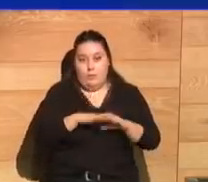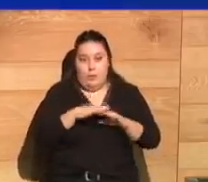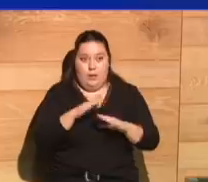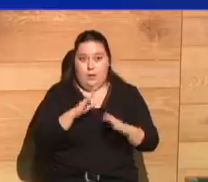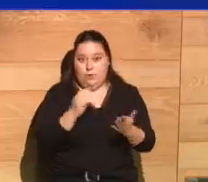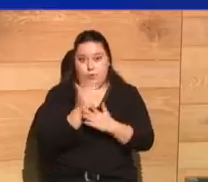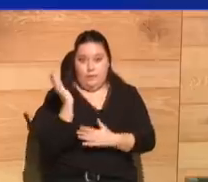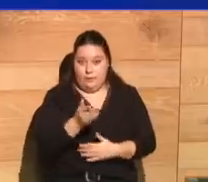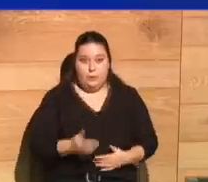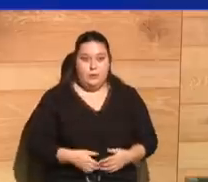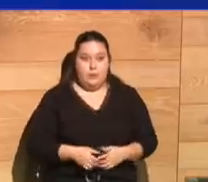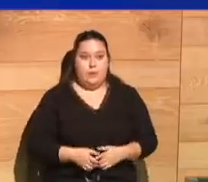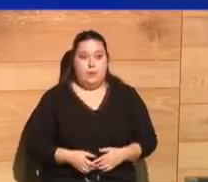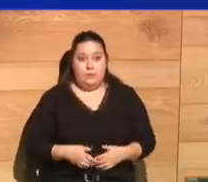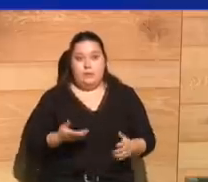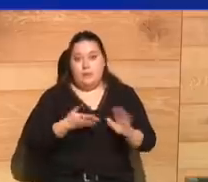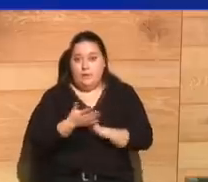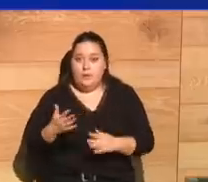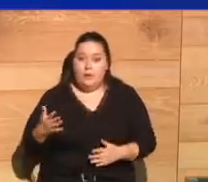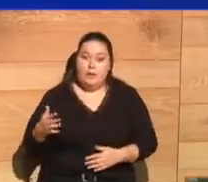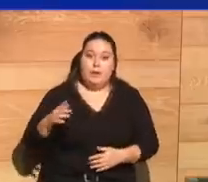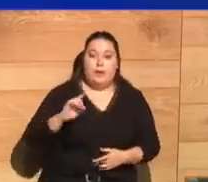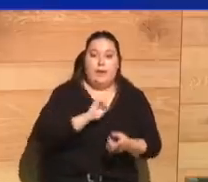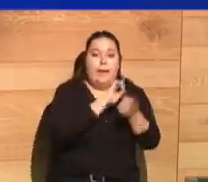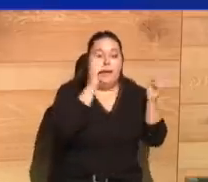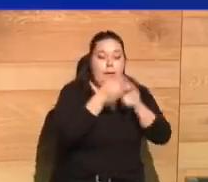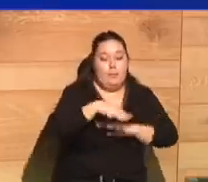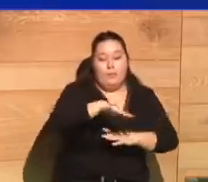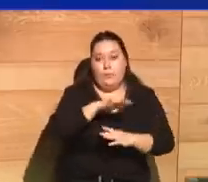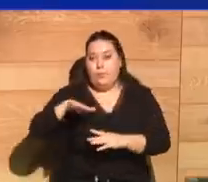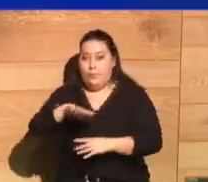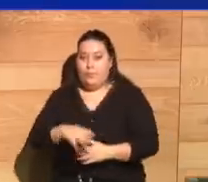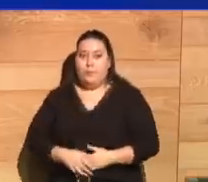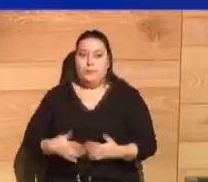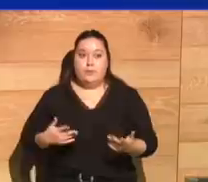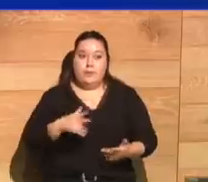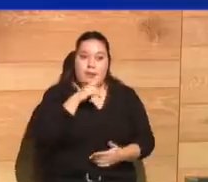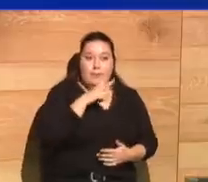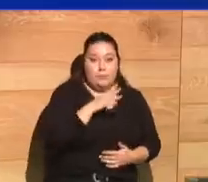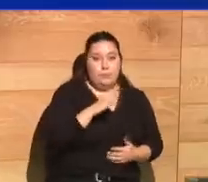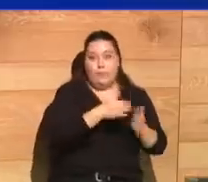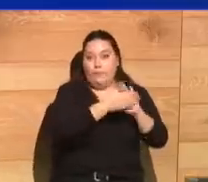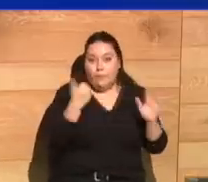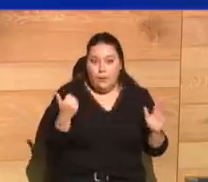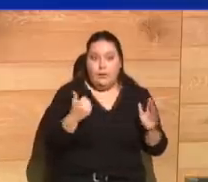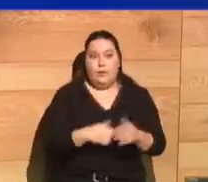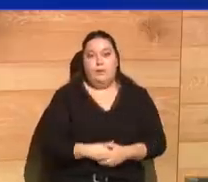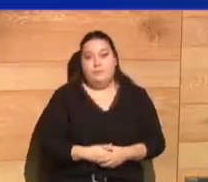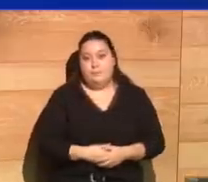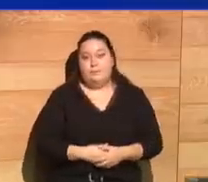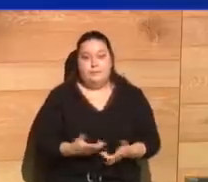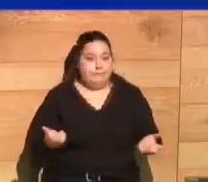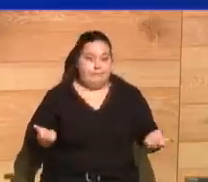fue Brando, eso hacía que se trasladaba el rodaje a Inglaterra y eso es lo que hizo caer la figura de Hamilton como efecto colateral.